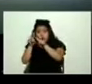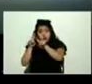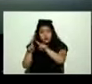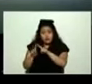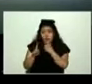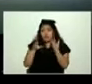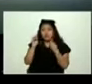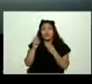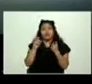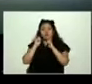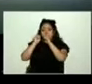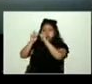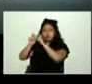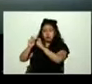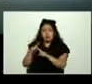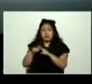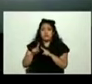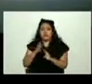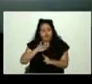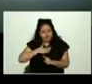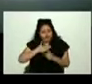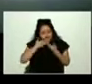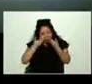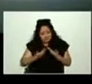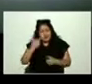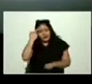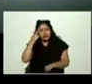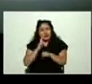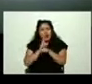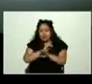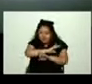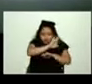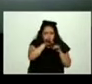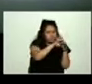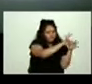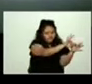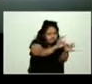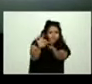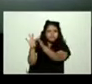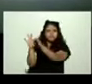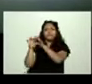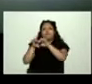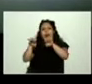funcionarios, y la rectora, todos como un gran equipo.